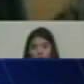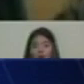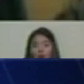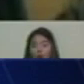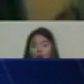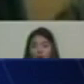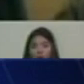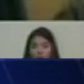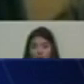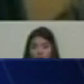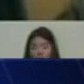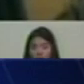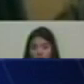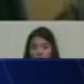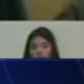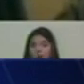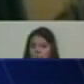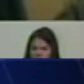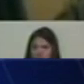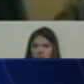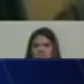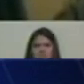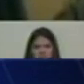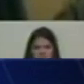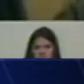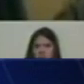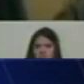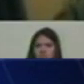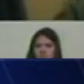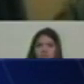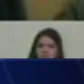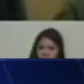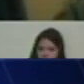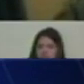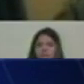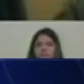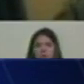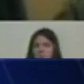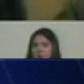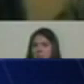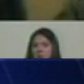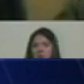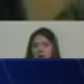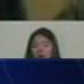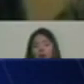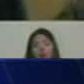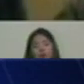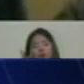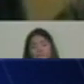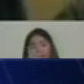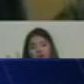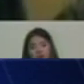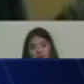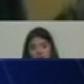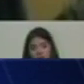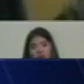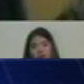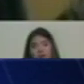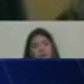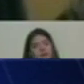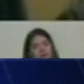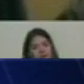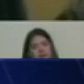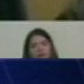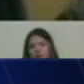gobierno imperial impuso ilegalmente medidas coercitivas unilaterales contra la República Bolivariana de Venezuela,